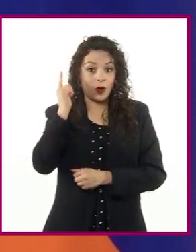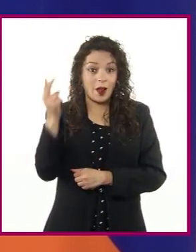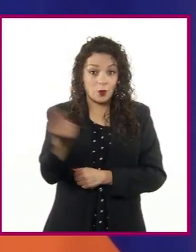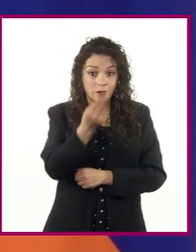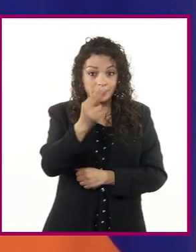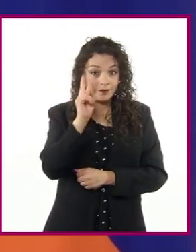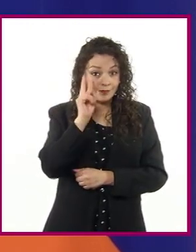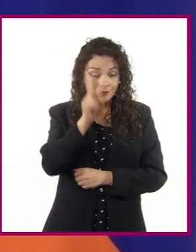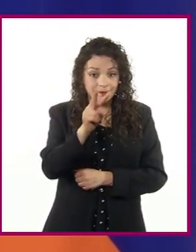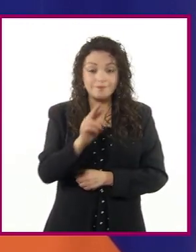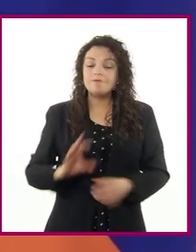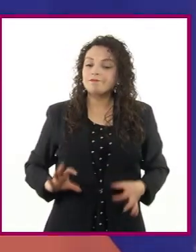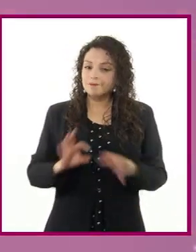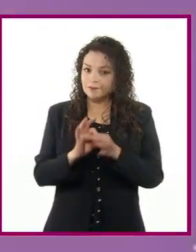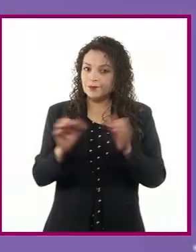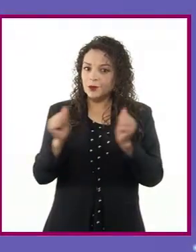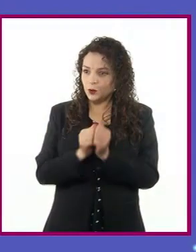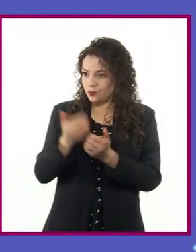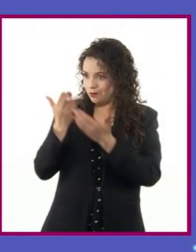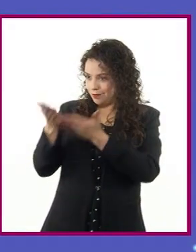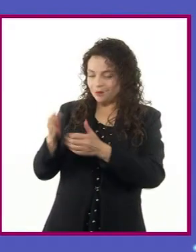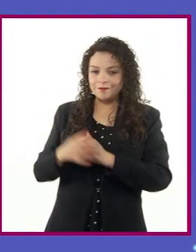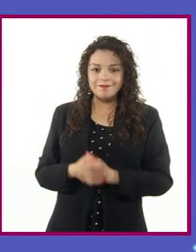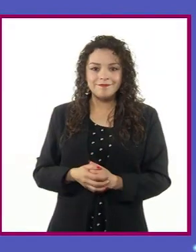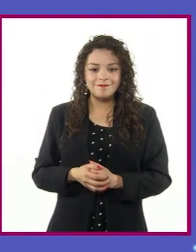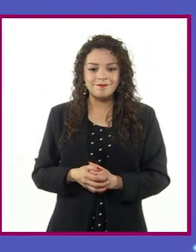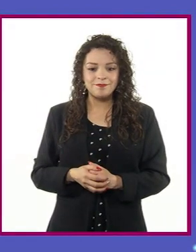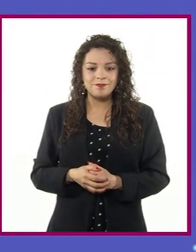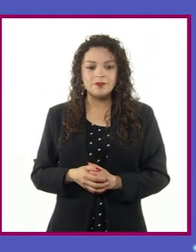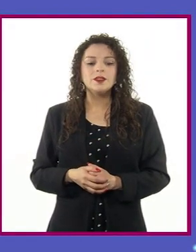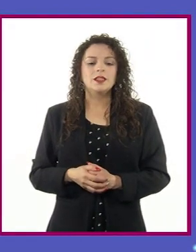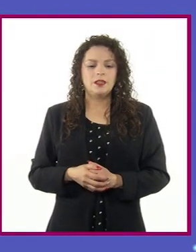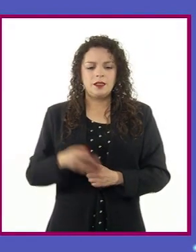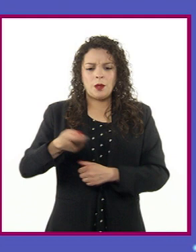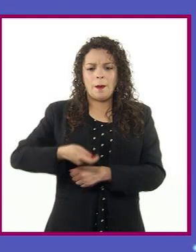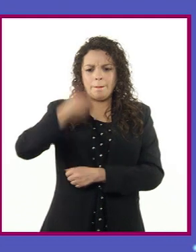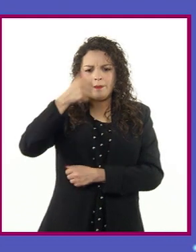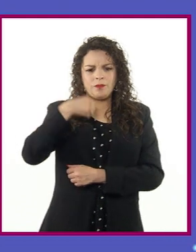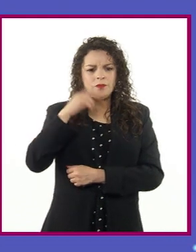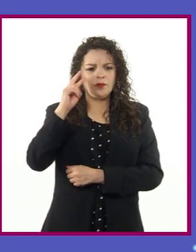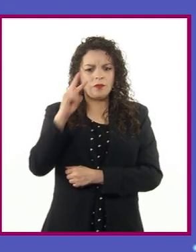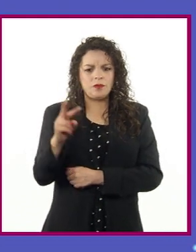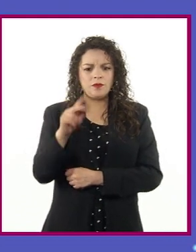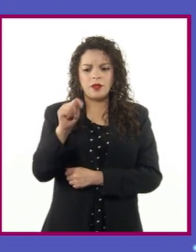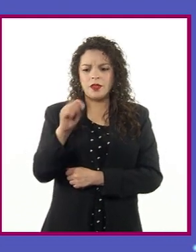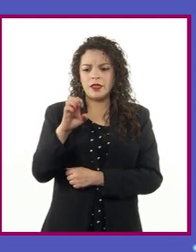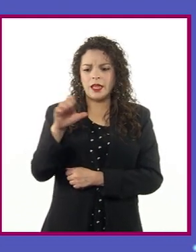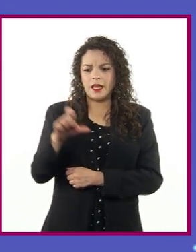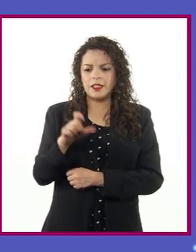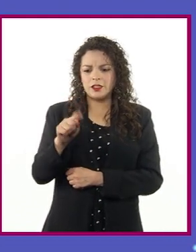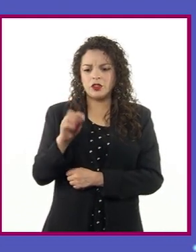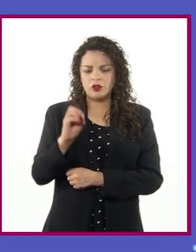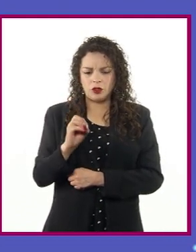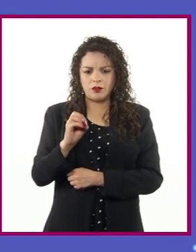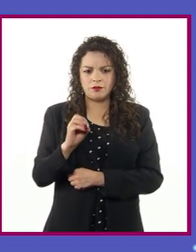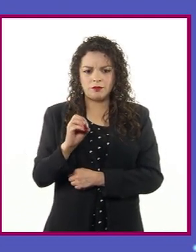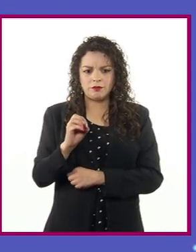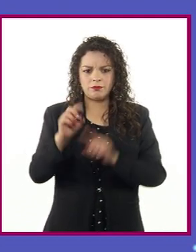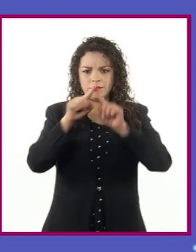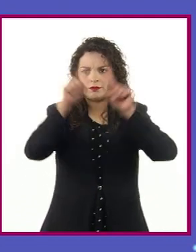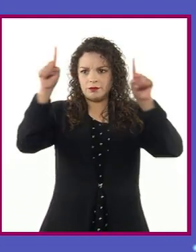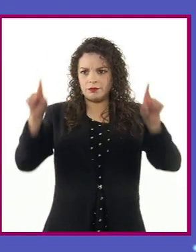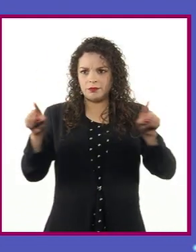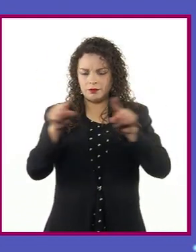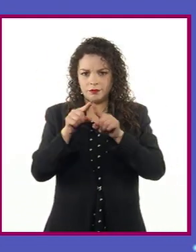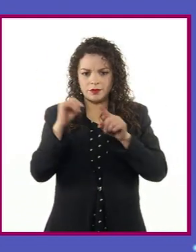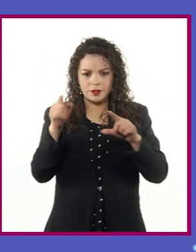ven coincidan contigo. Bueno, lo primero que veo es que los textos, tanto de la cartela como de lo